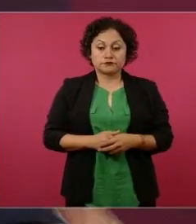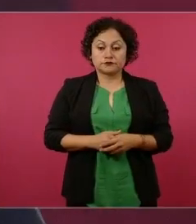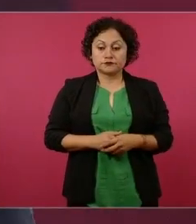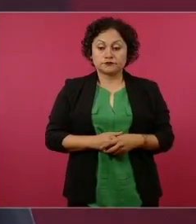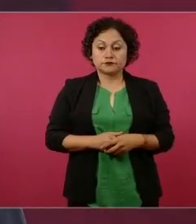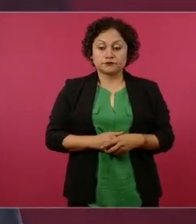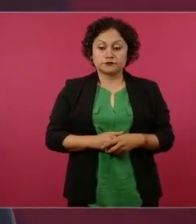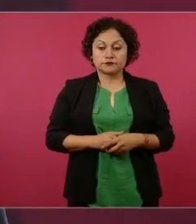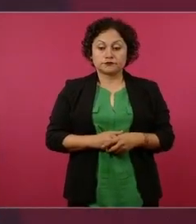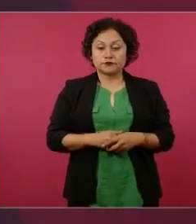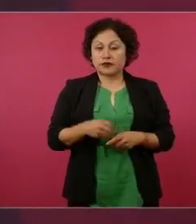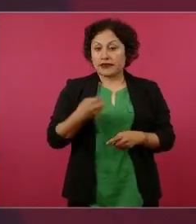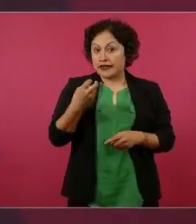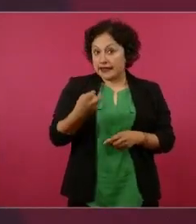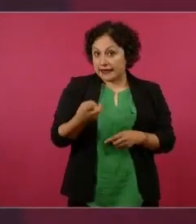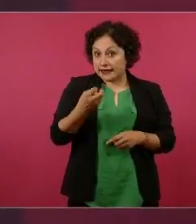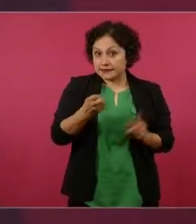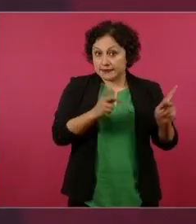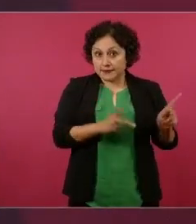esa operación